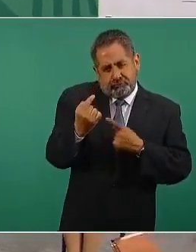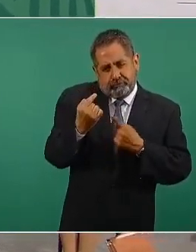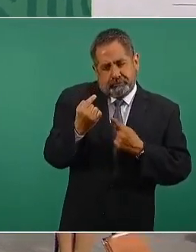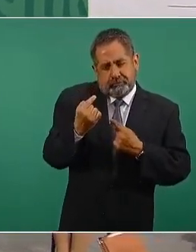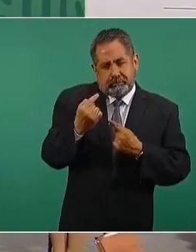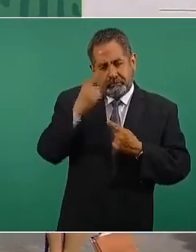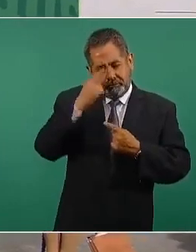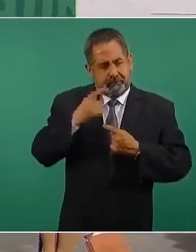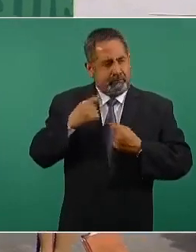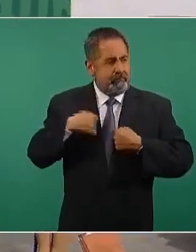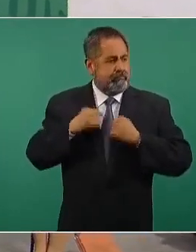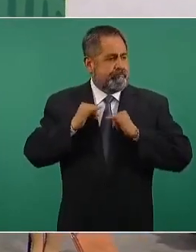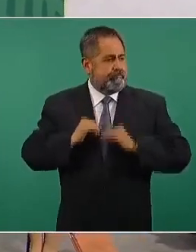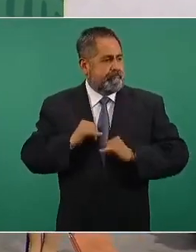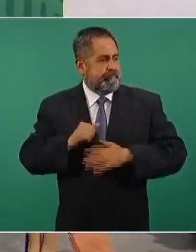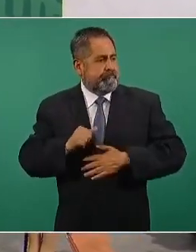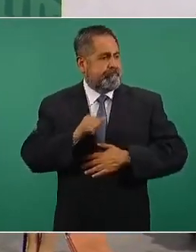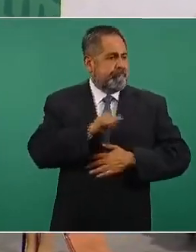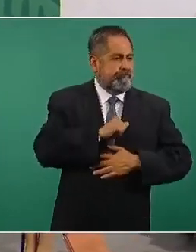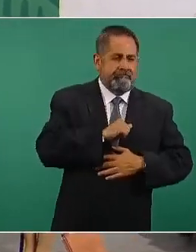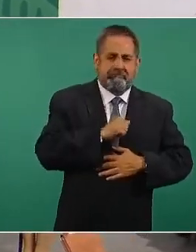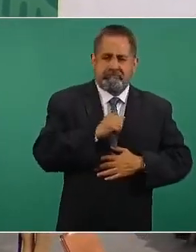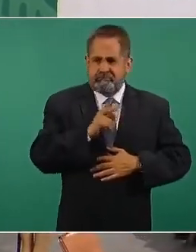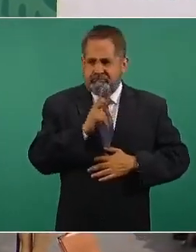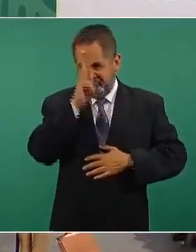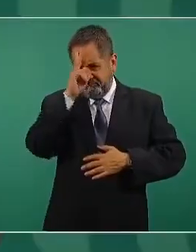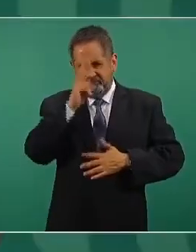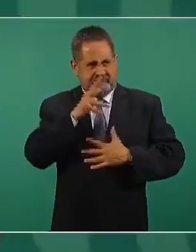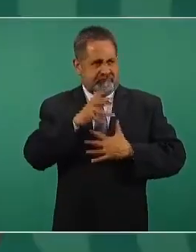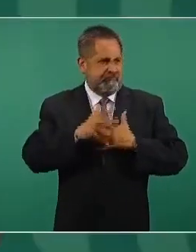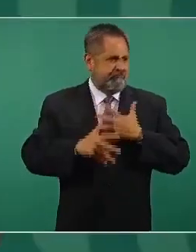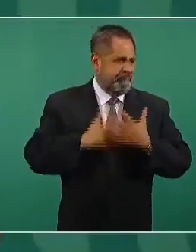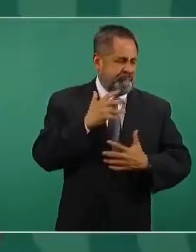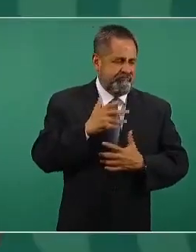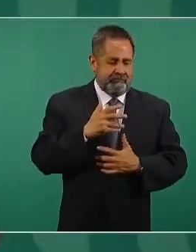al individualismo, a la violencia.